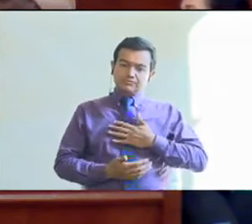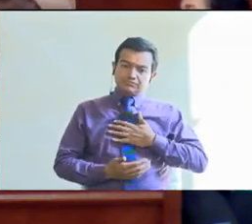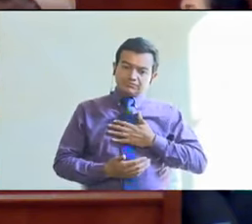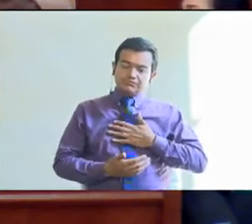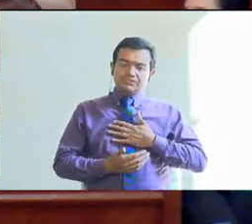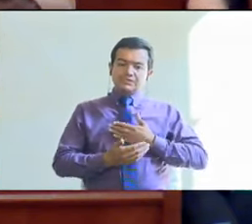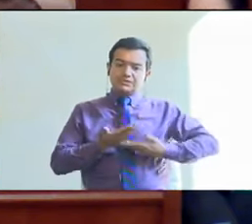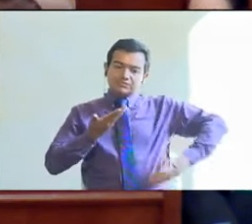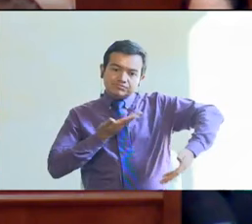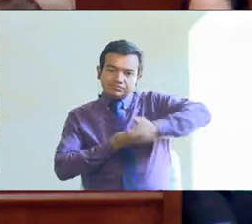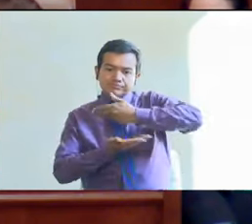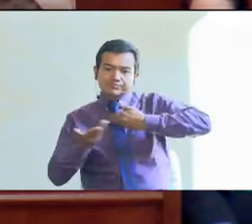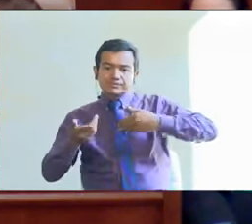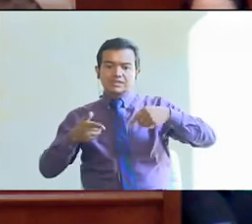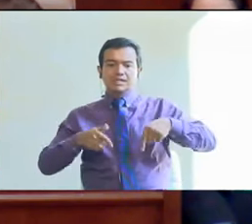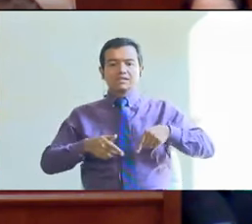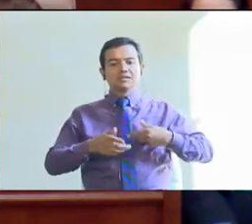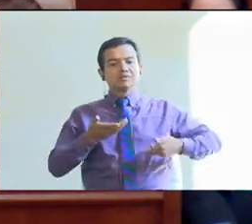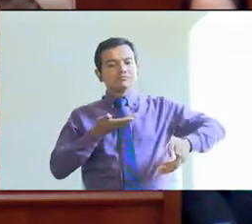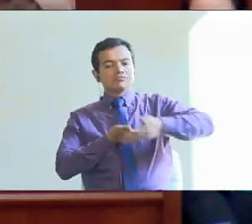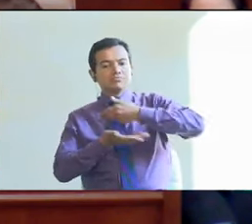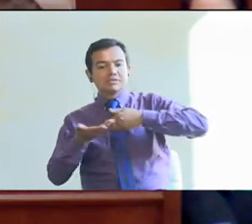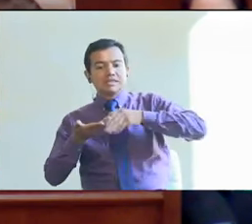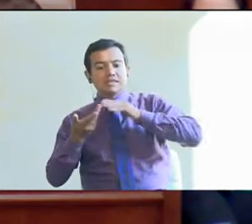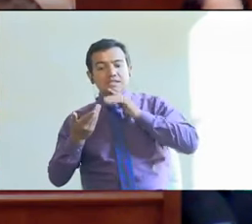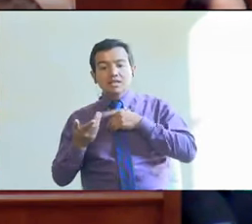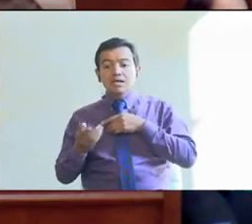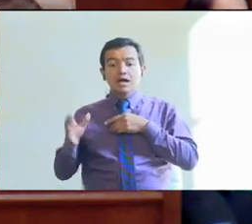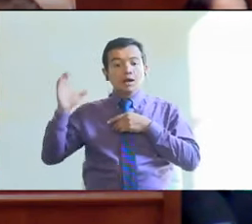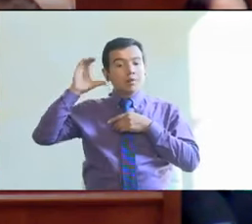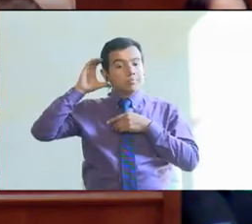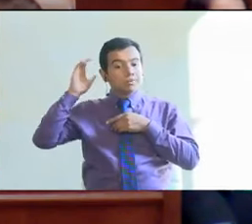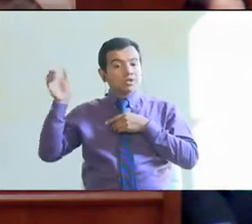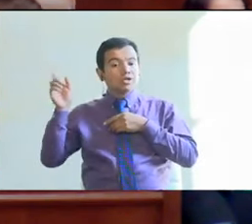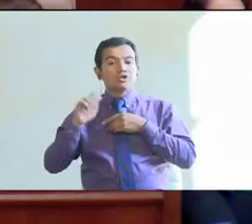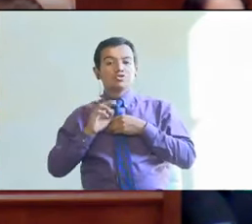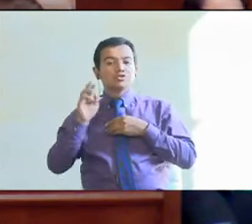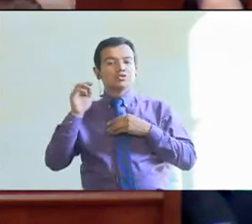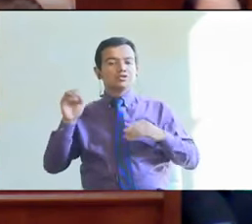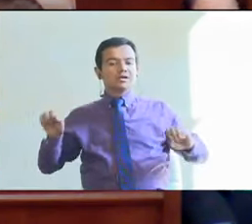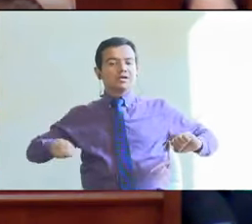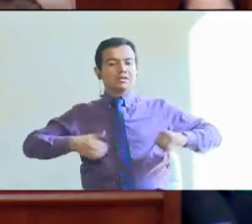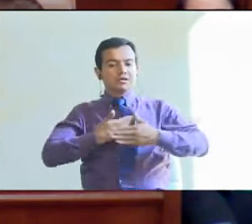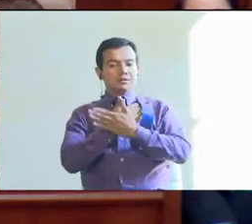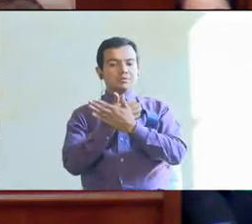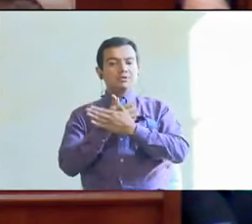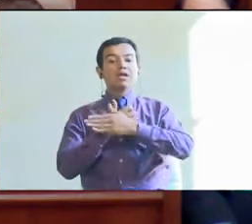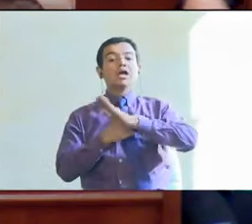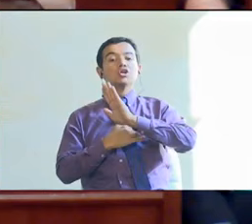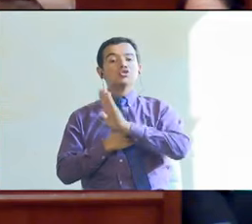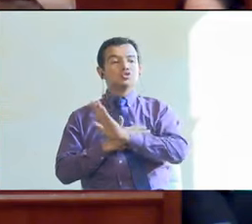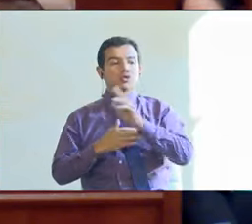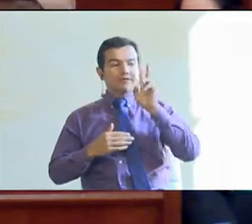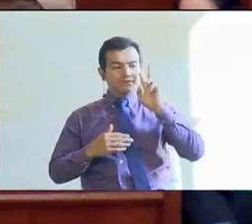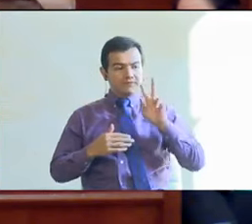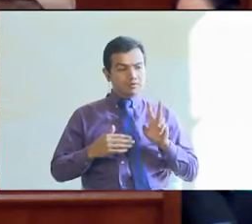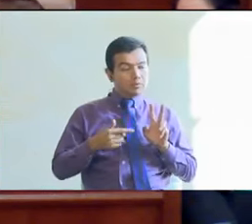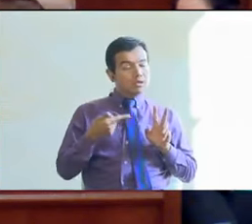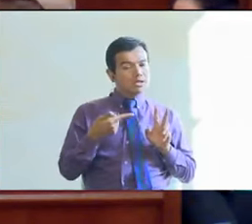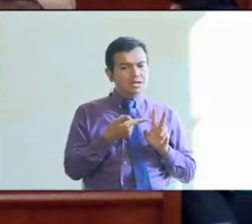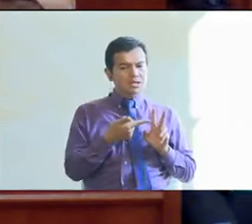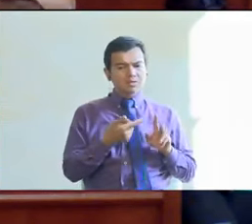de la hermandad que nos une con la República de Venezuela con nuestros hermanos venezolanos que están